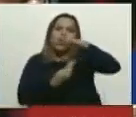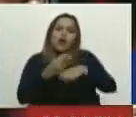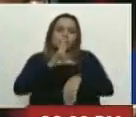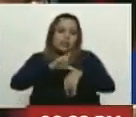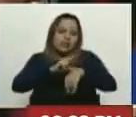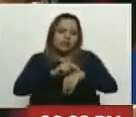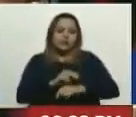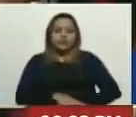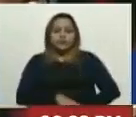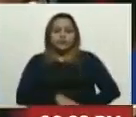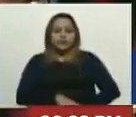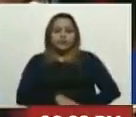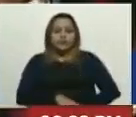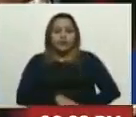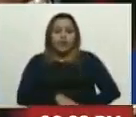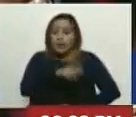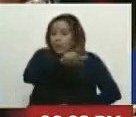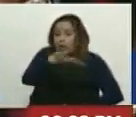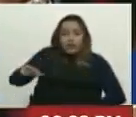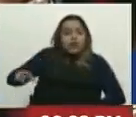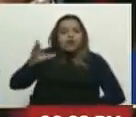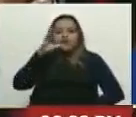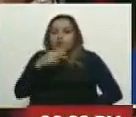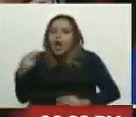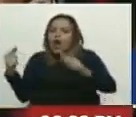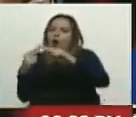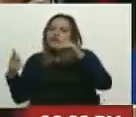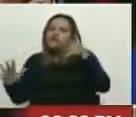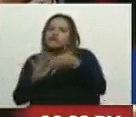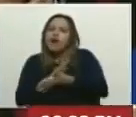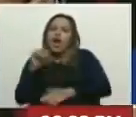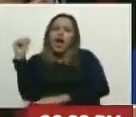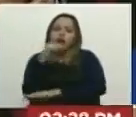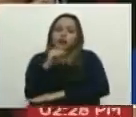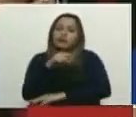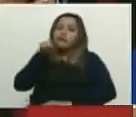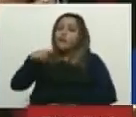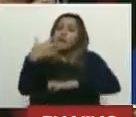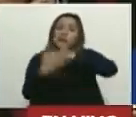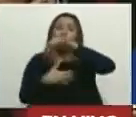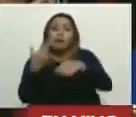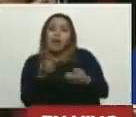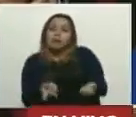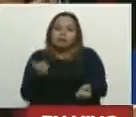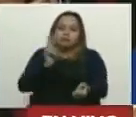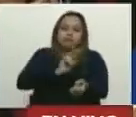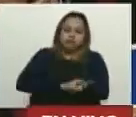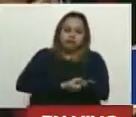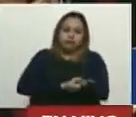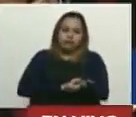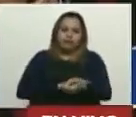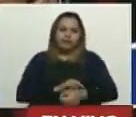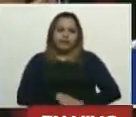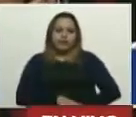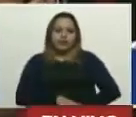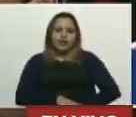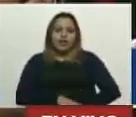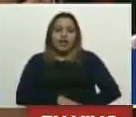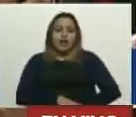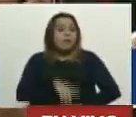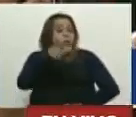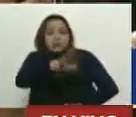El desconocimiento que impera en la población es el problema en esta materia. Es lo que fortalece la